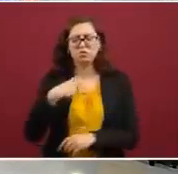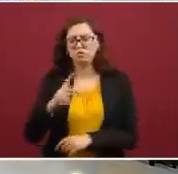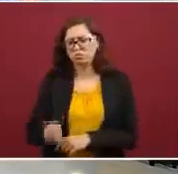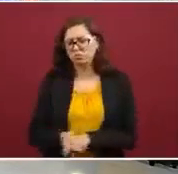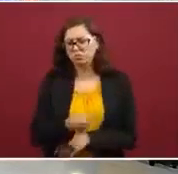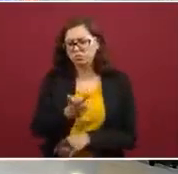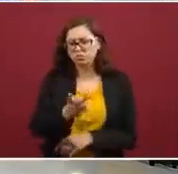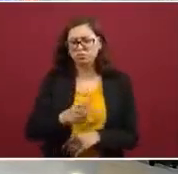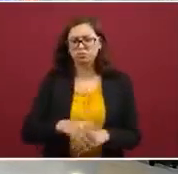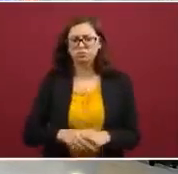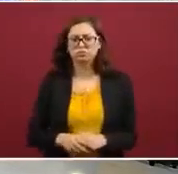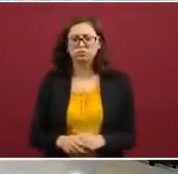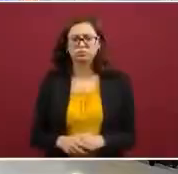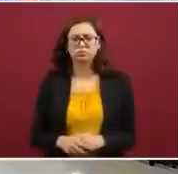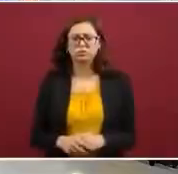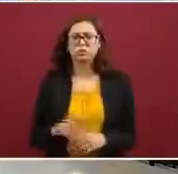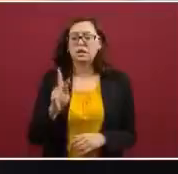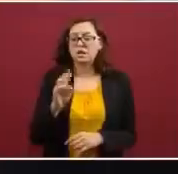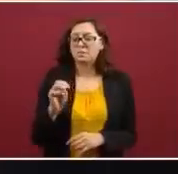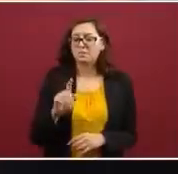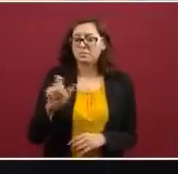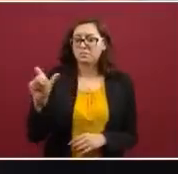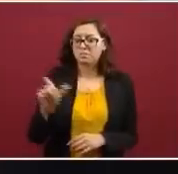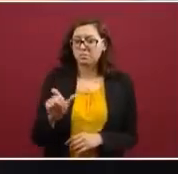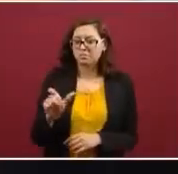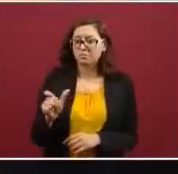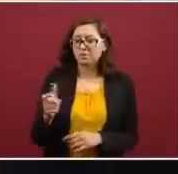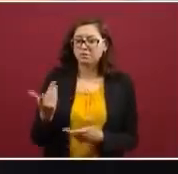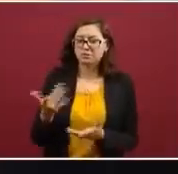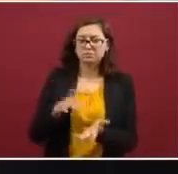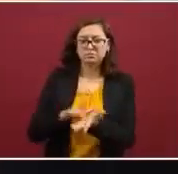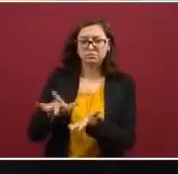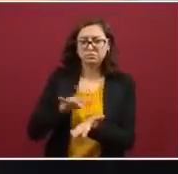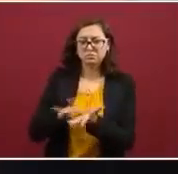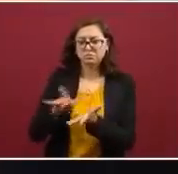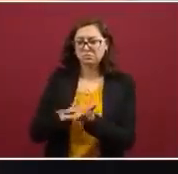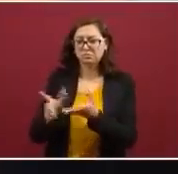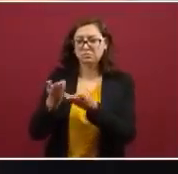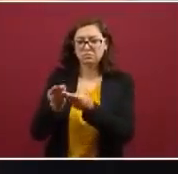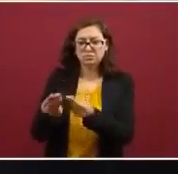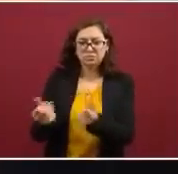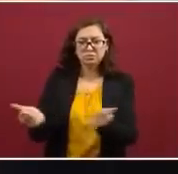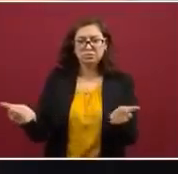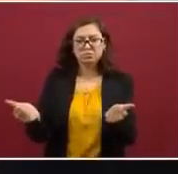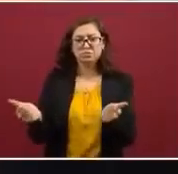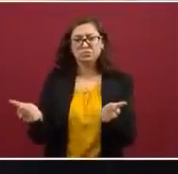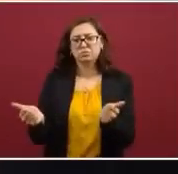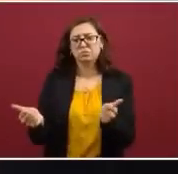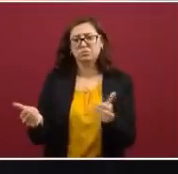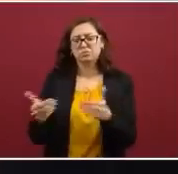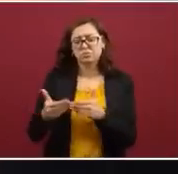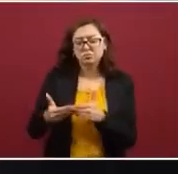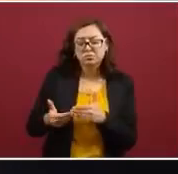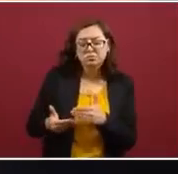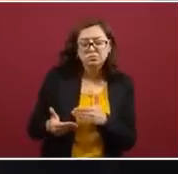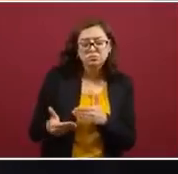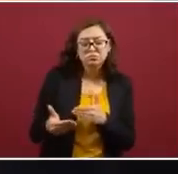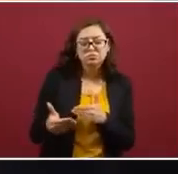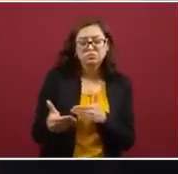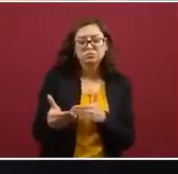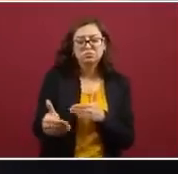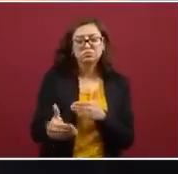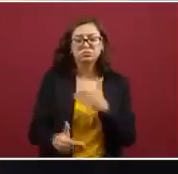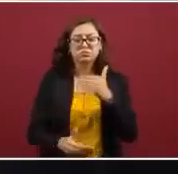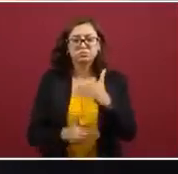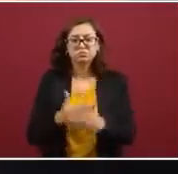este saneamiento a Pemex, que considero sería mínimo a mediano plazo, pero ya